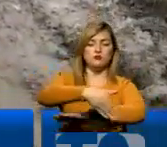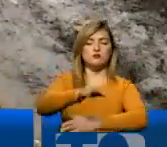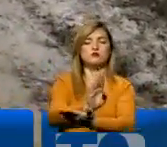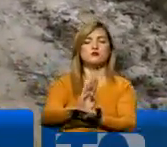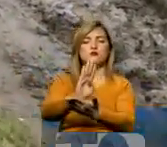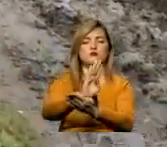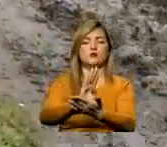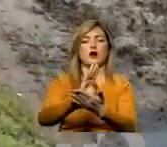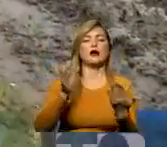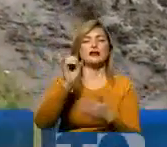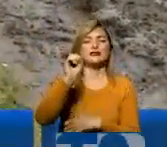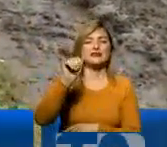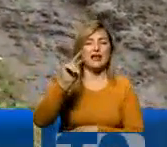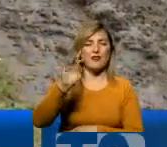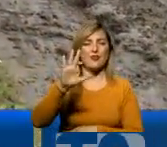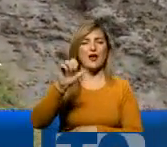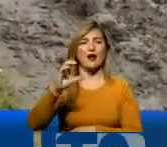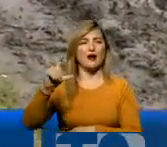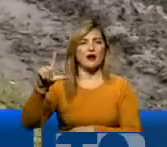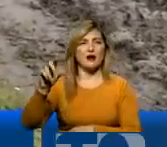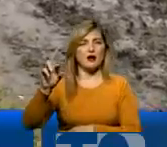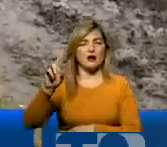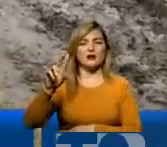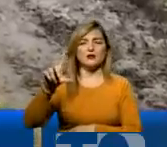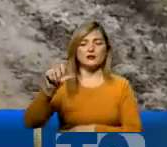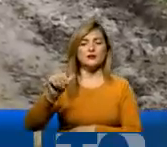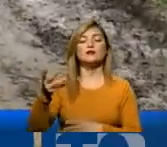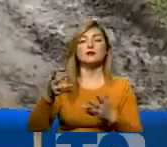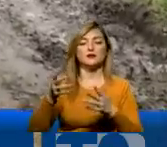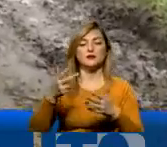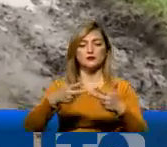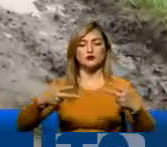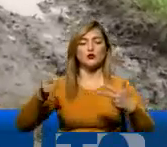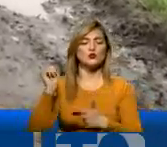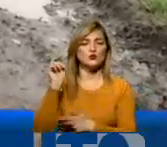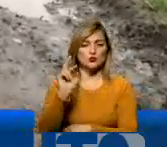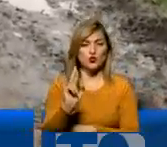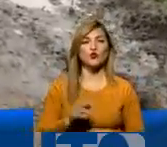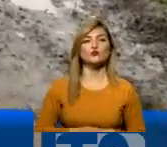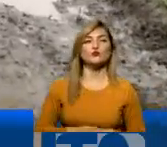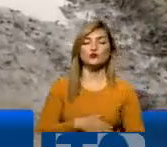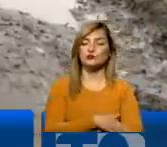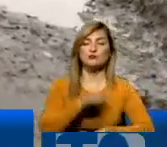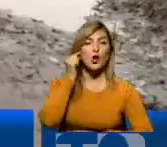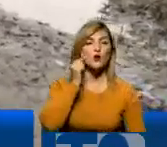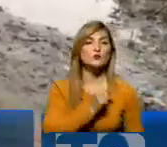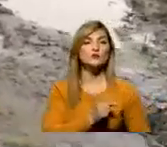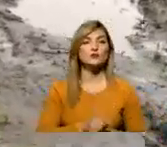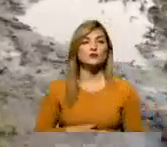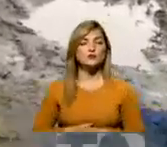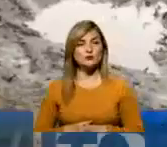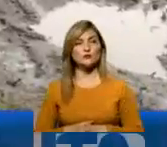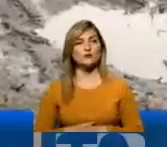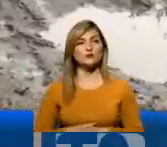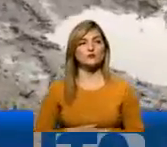barrio Santa Clara de Chillogallo, es en el sur de la ciudad. Para ubicar a la ciudadanía desde la avenida Mariscal Sucre, se